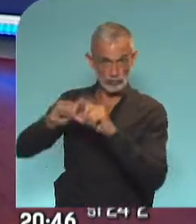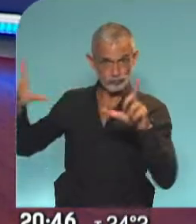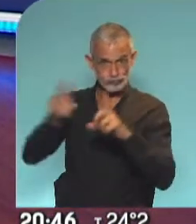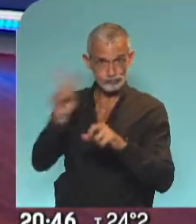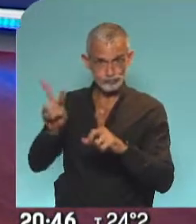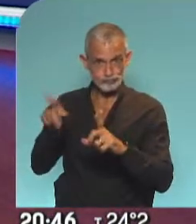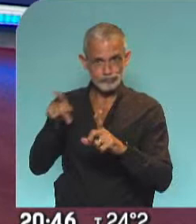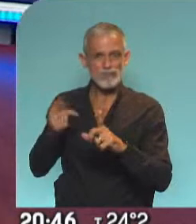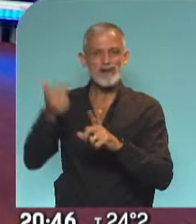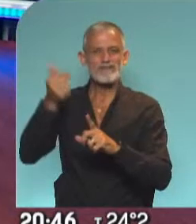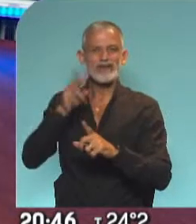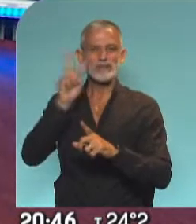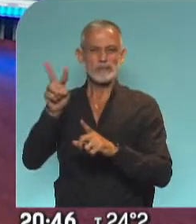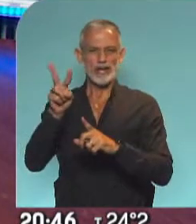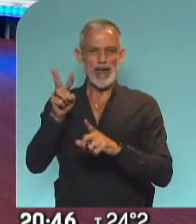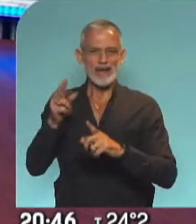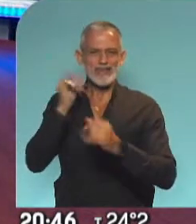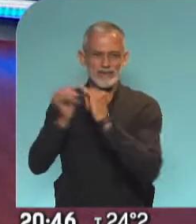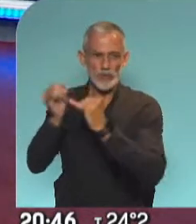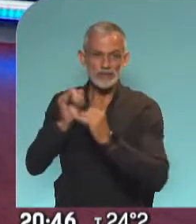siempre, para facilitar el acceso a esta información.